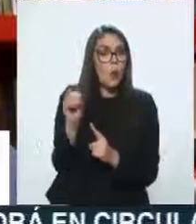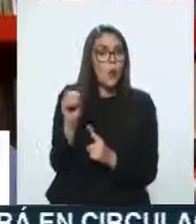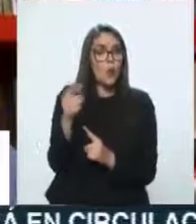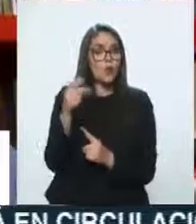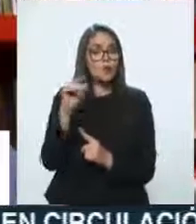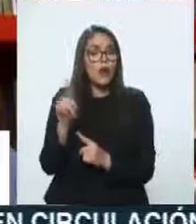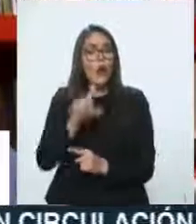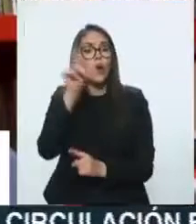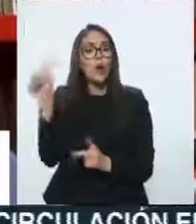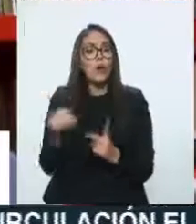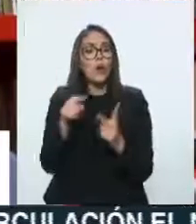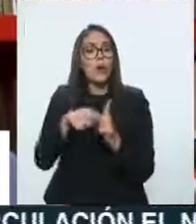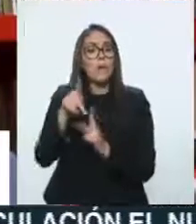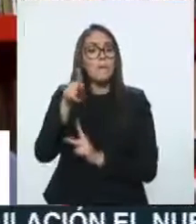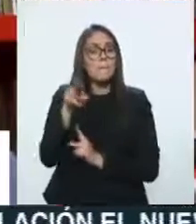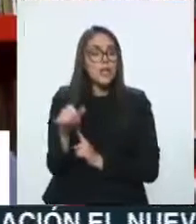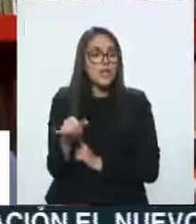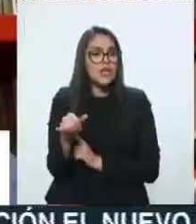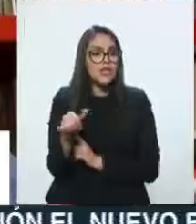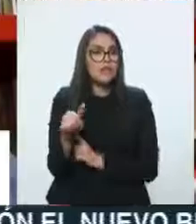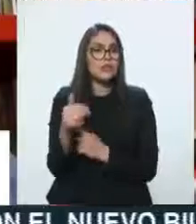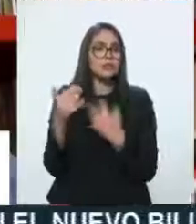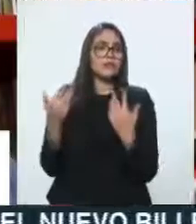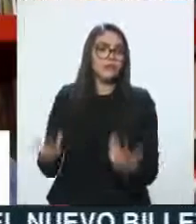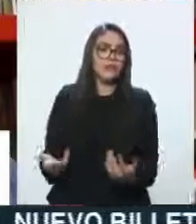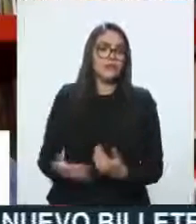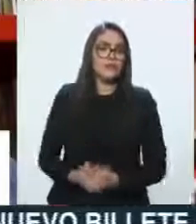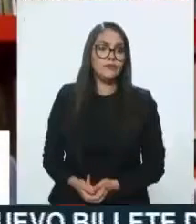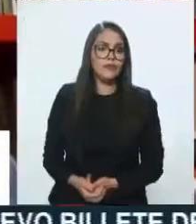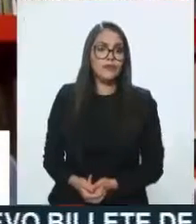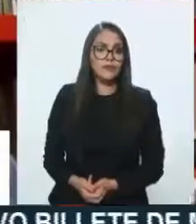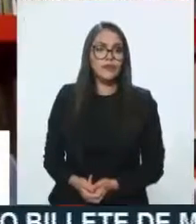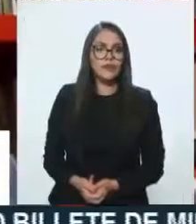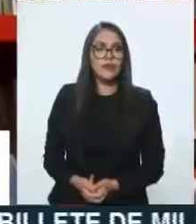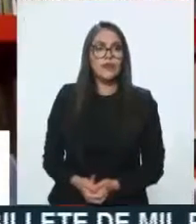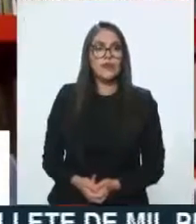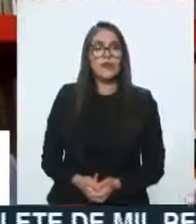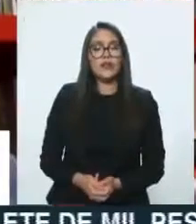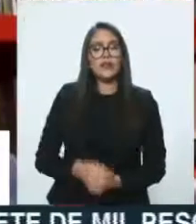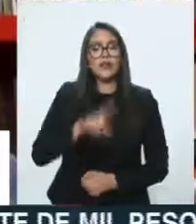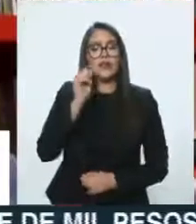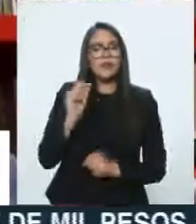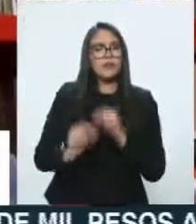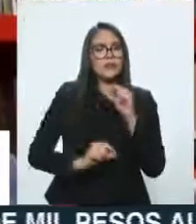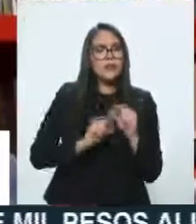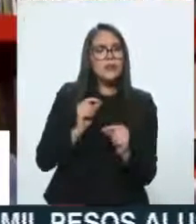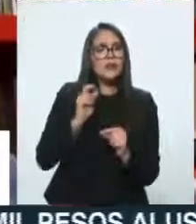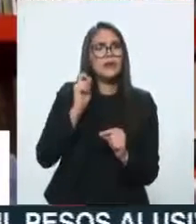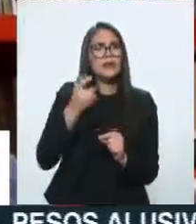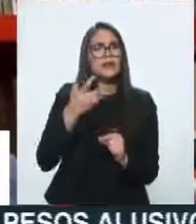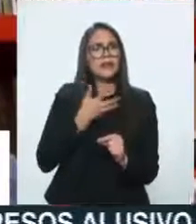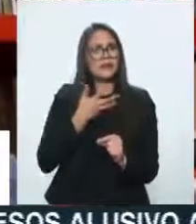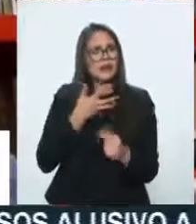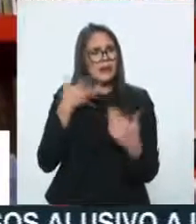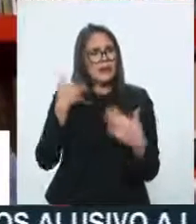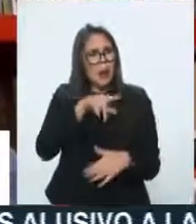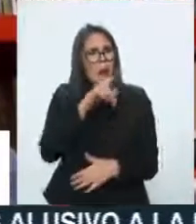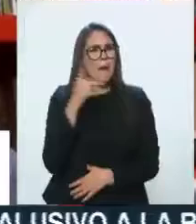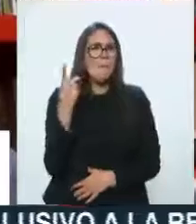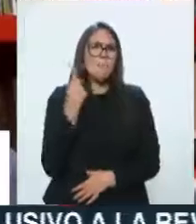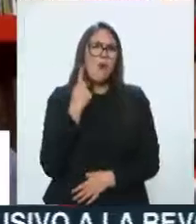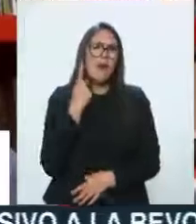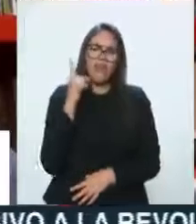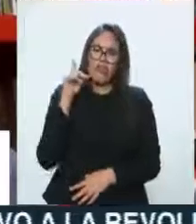decir, hasta ese nivel llegó el nivel de podredumbre, de degradación de la